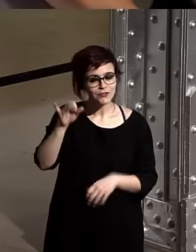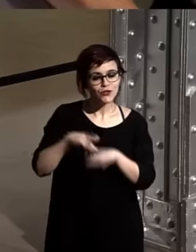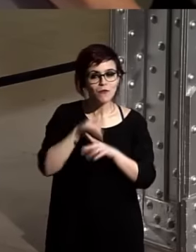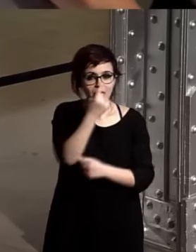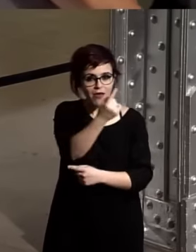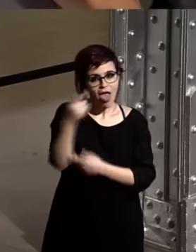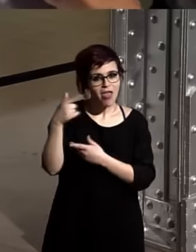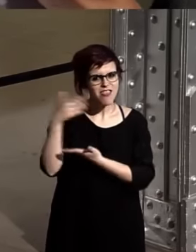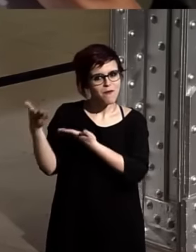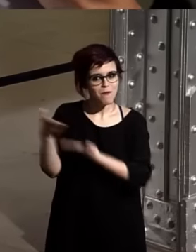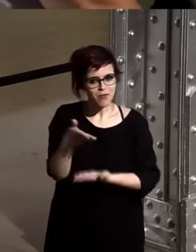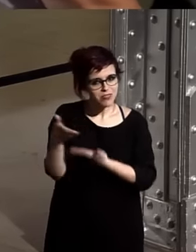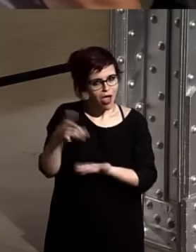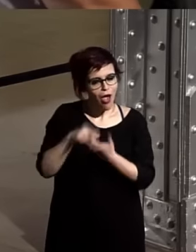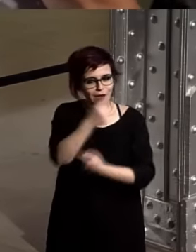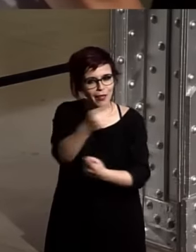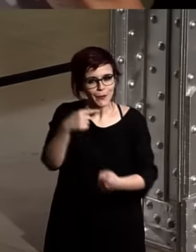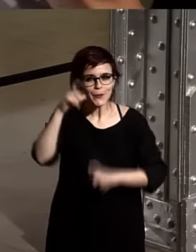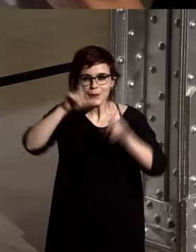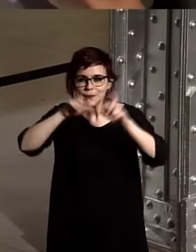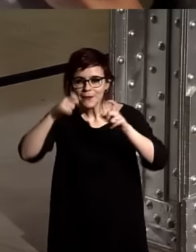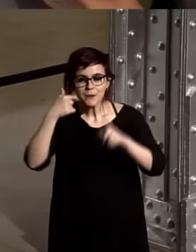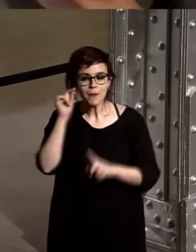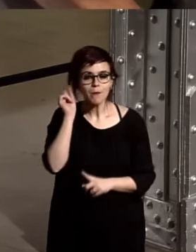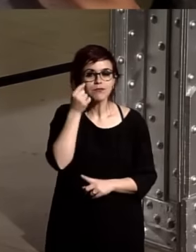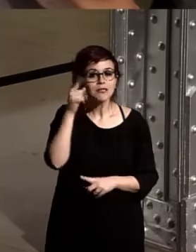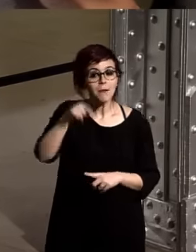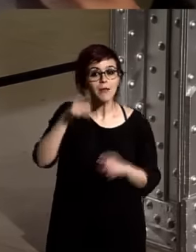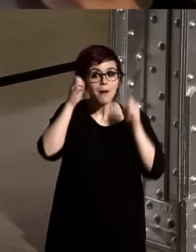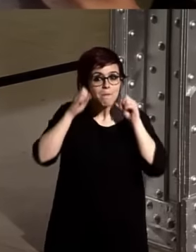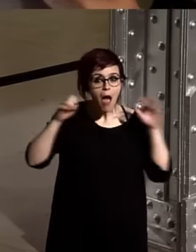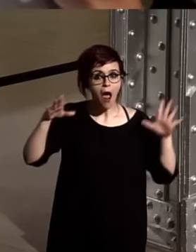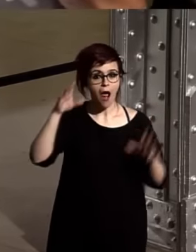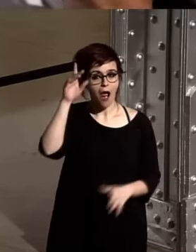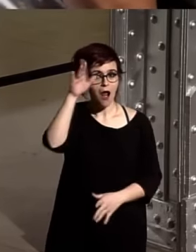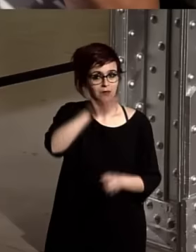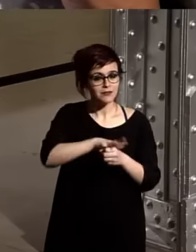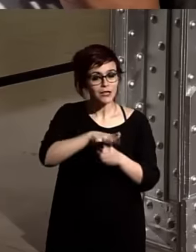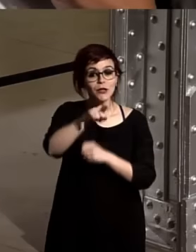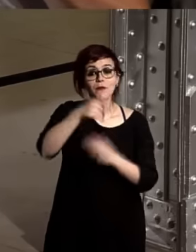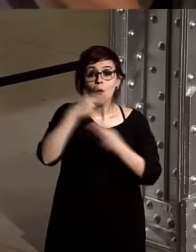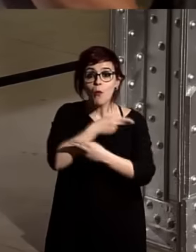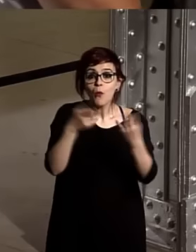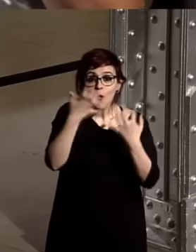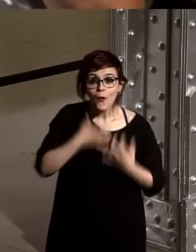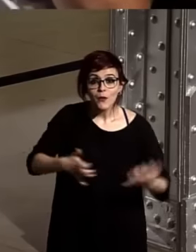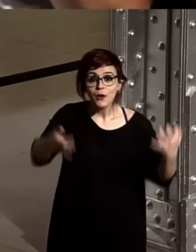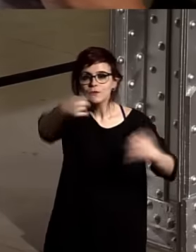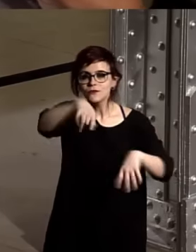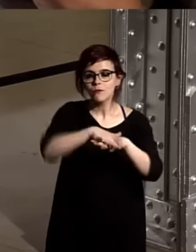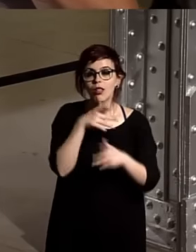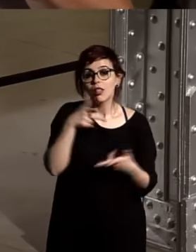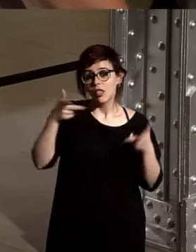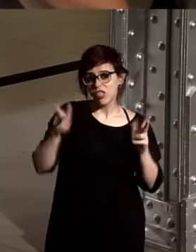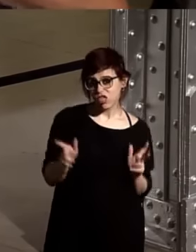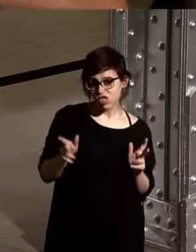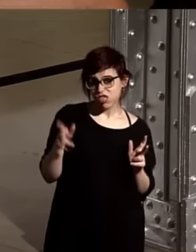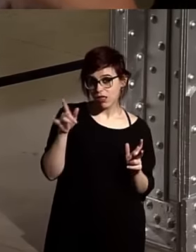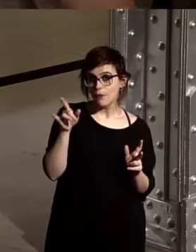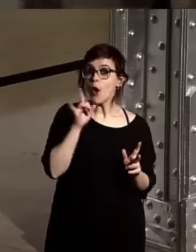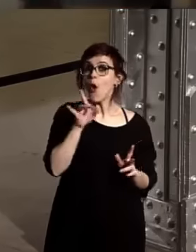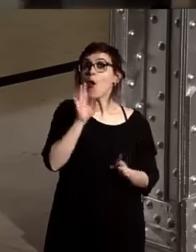uno de nuestros invitados y también de los martianos y también del público de vosotros Así que si estáis ahí repan chingaos